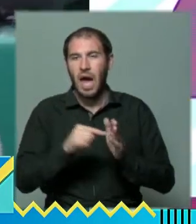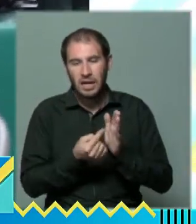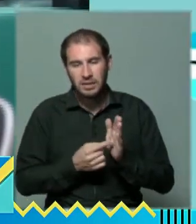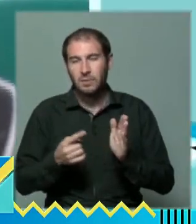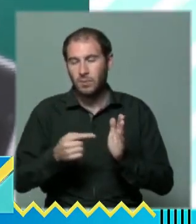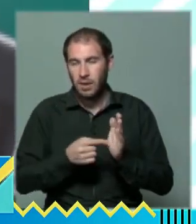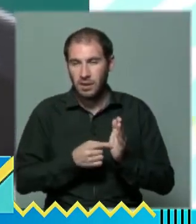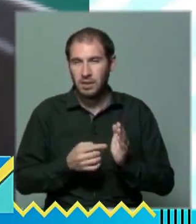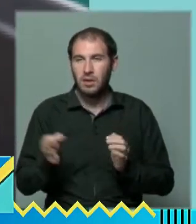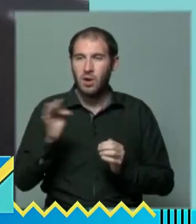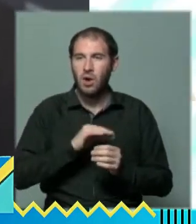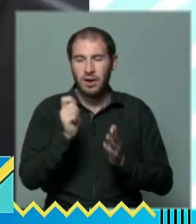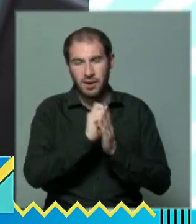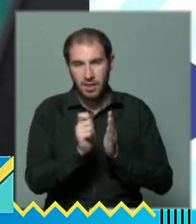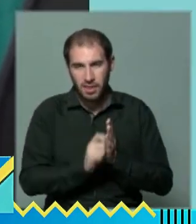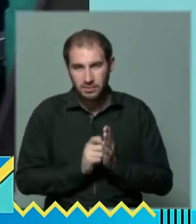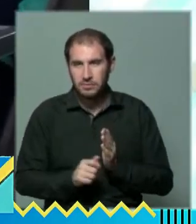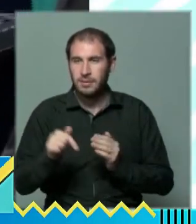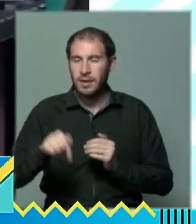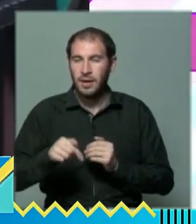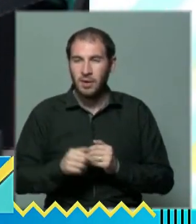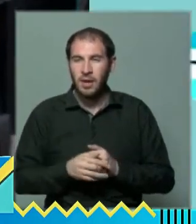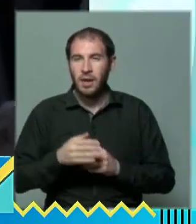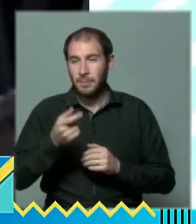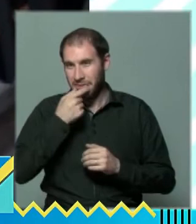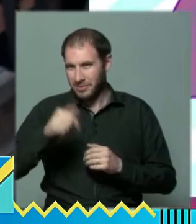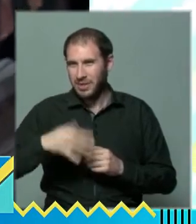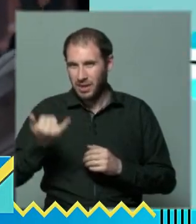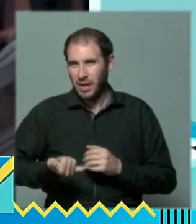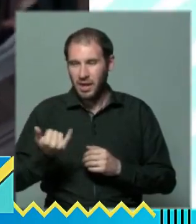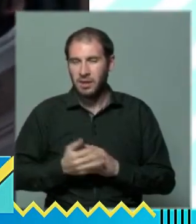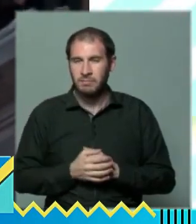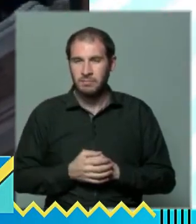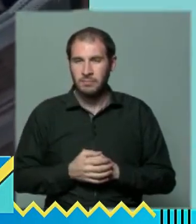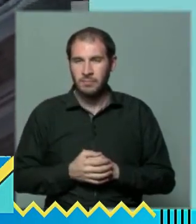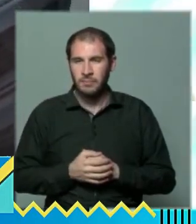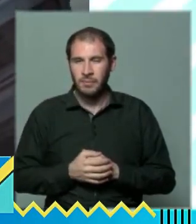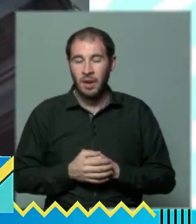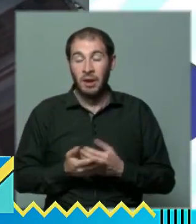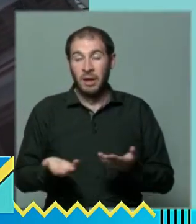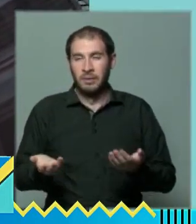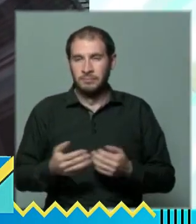artículo o en esa redacción que actualmente rige en la provincia abarcado. Pero